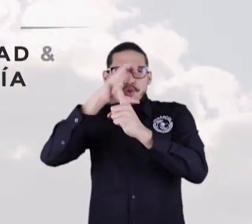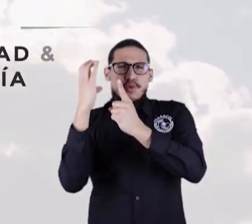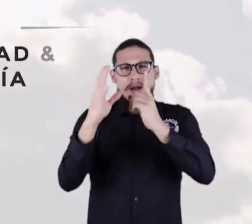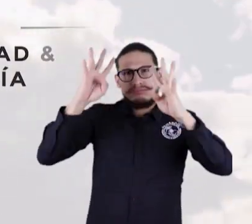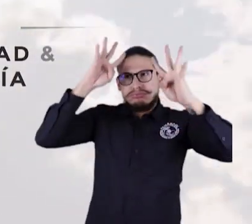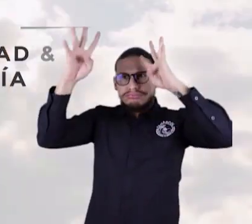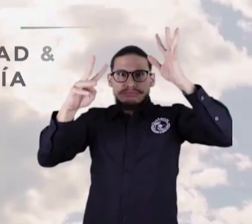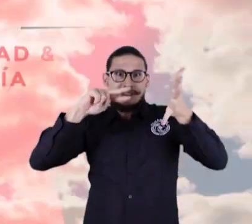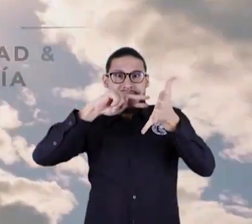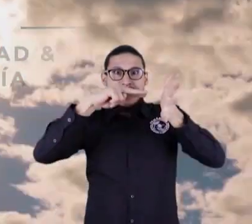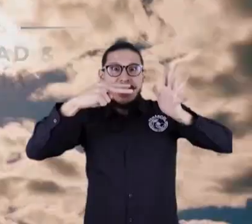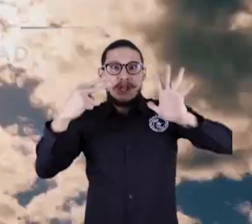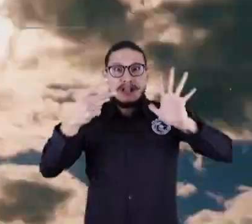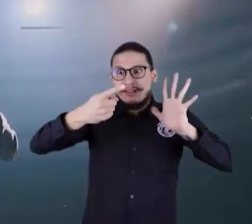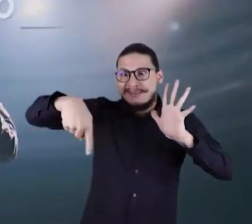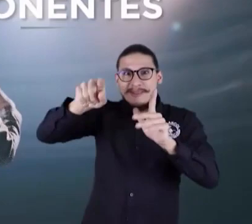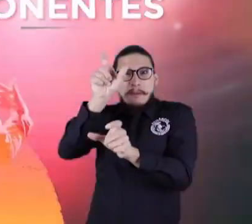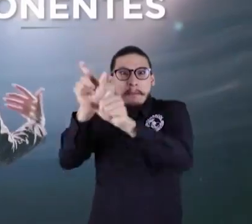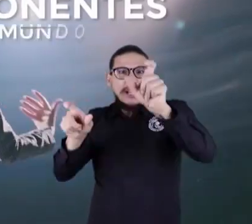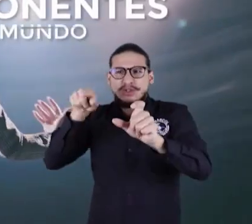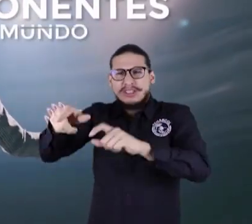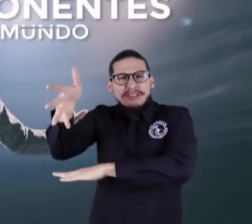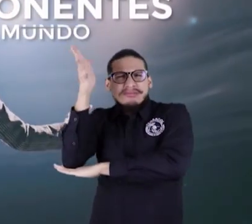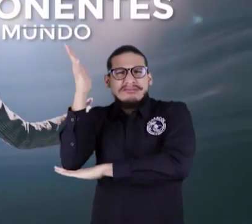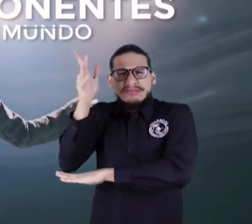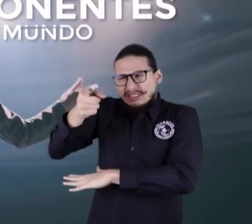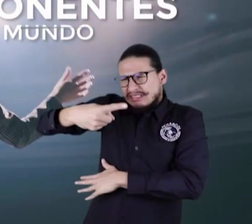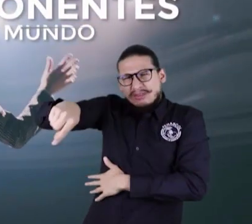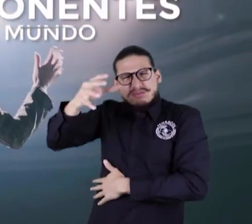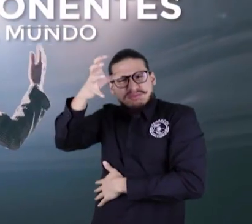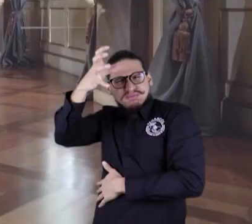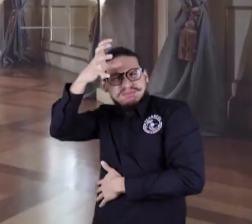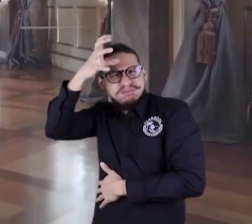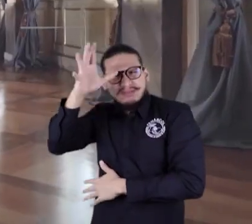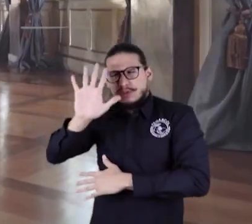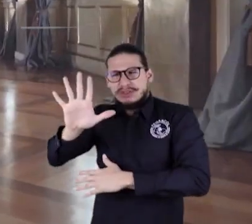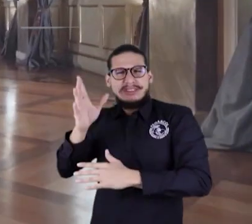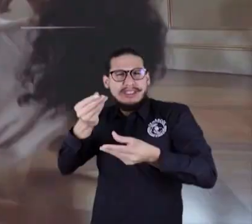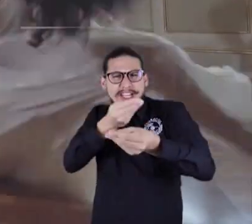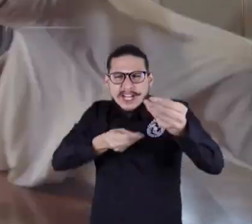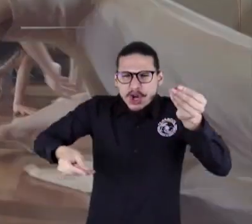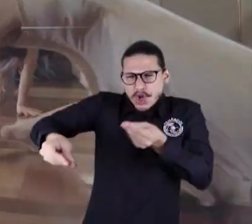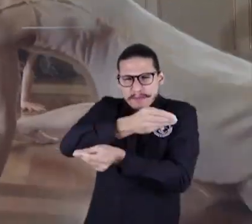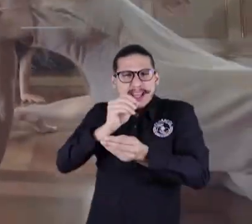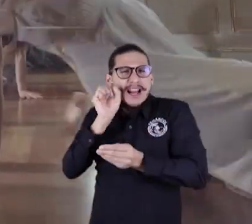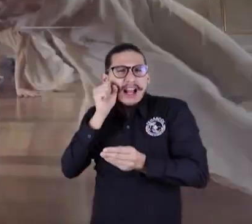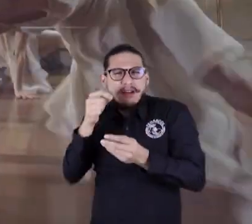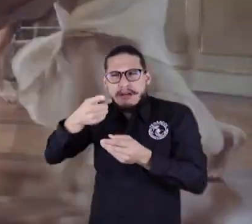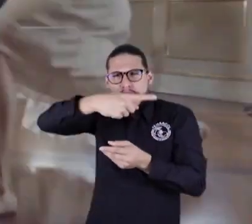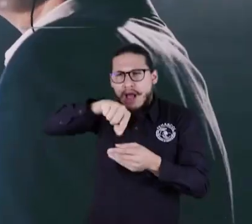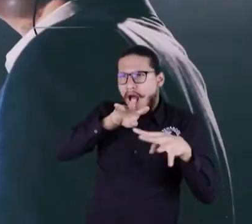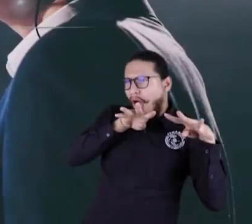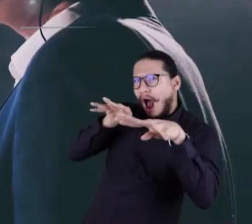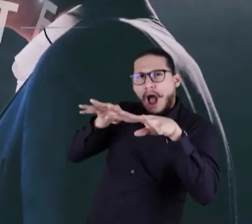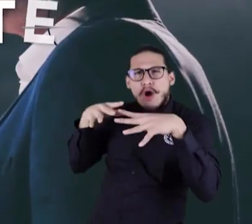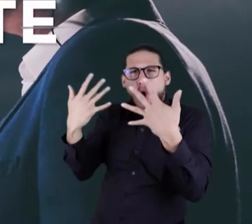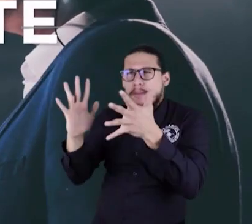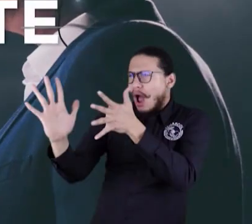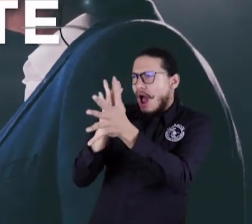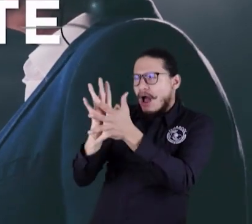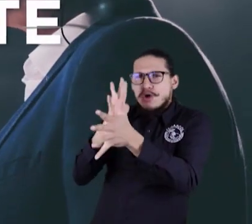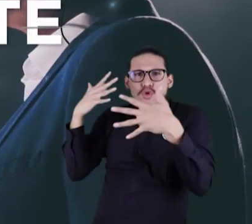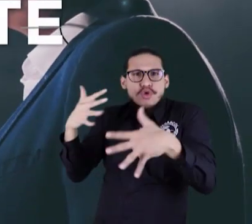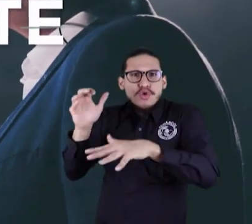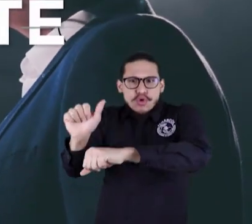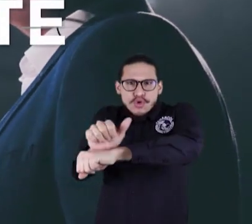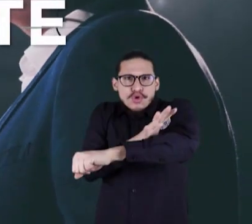innovación. Gran Foro Mundial de Artes, Cultura, Creatividad y Tecnología. Los más grandes exponentes de la economía